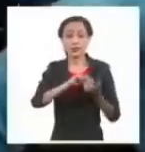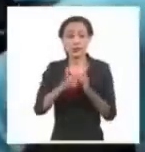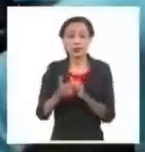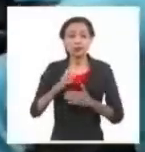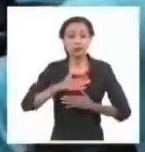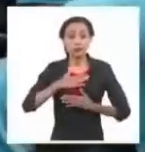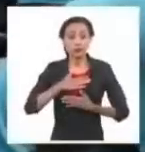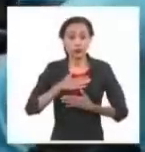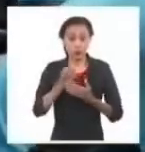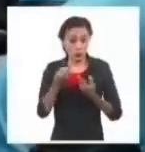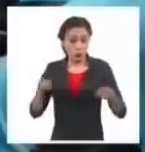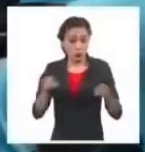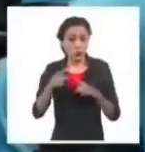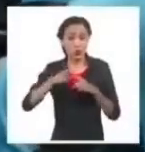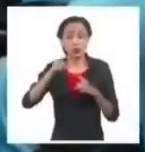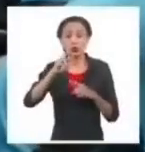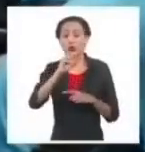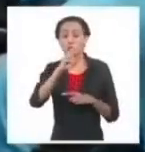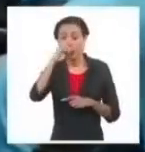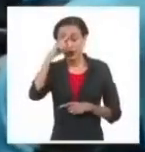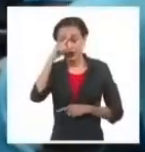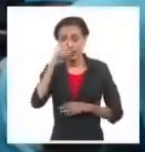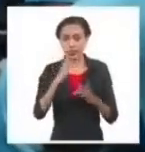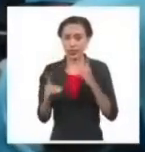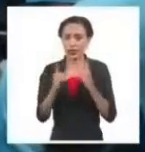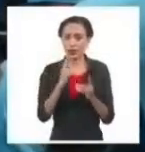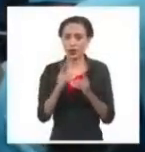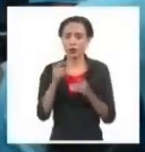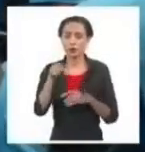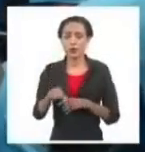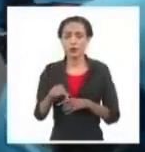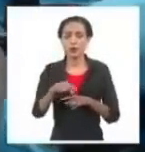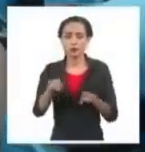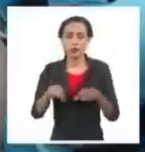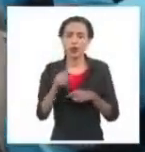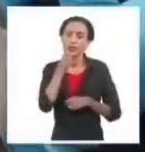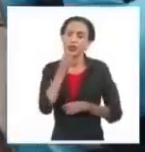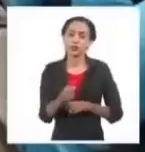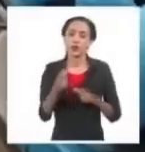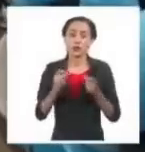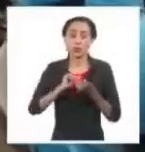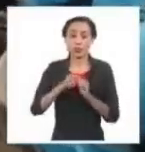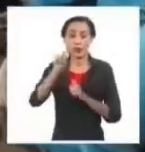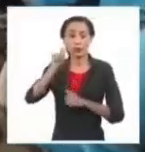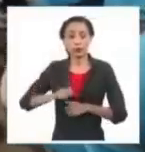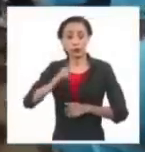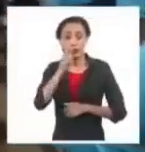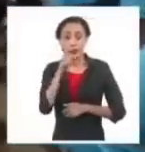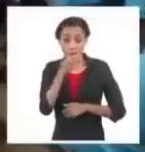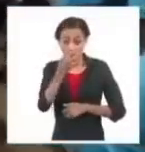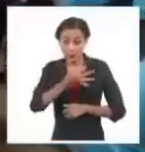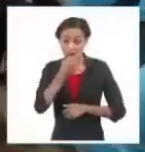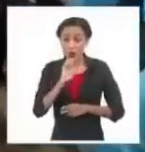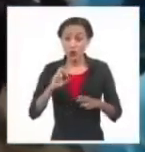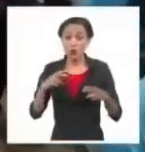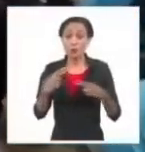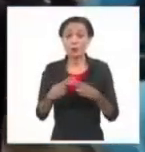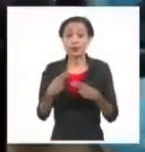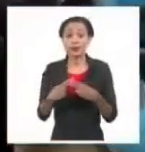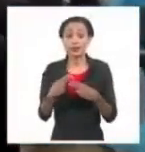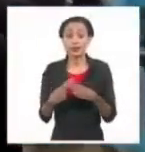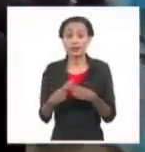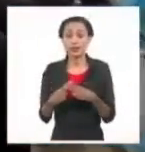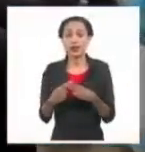que toda la gente de la seguridad estado van para allá a ver quién se quiere ir no en méxico sino en méxico hoy